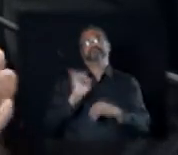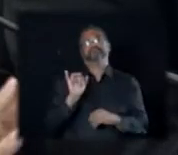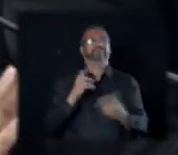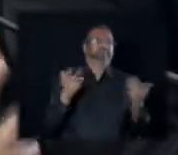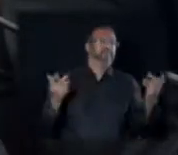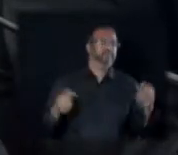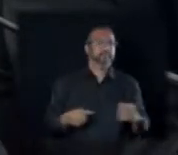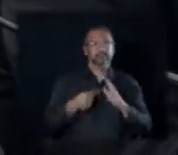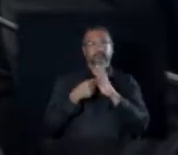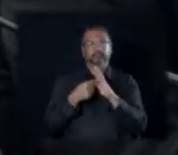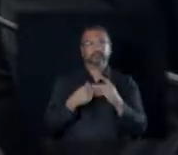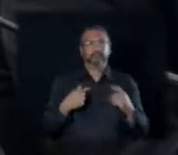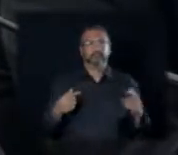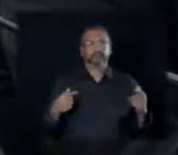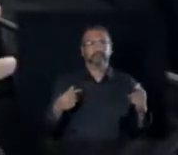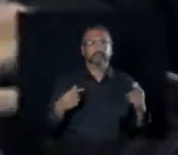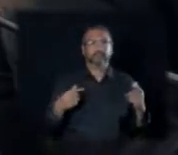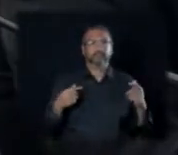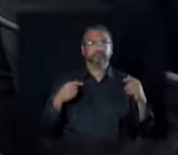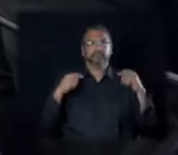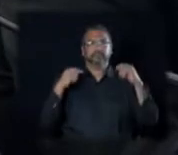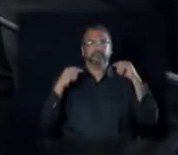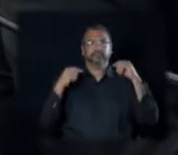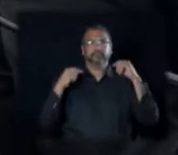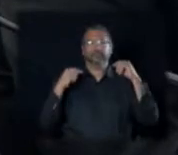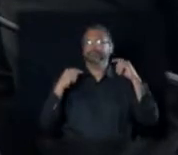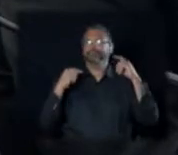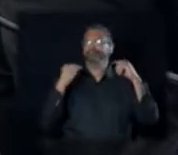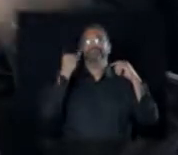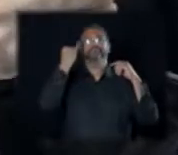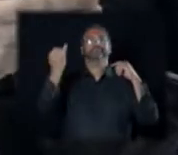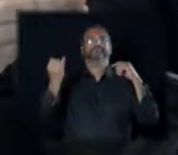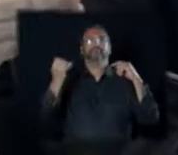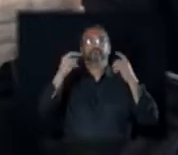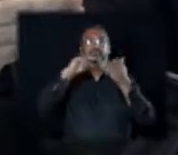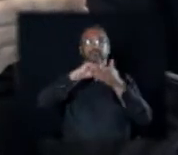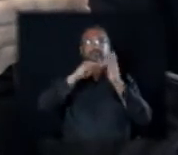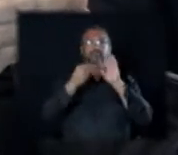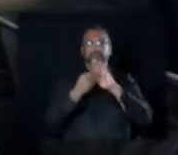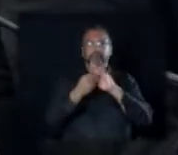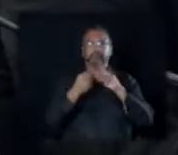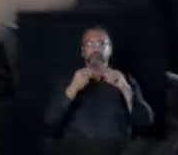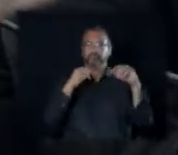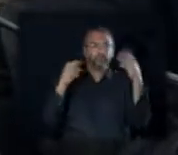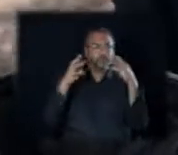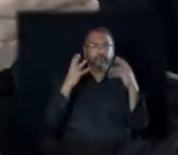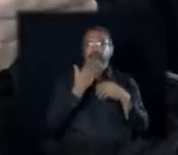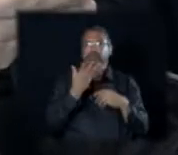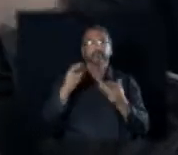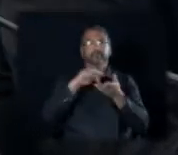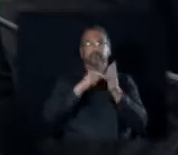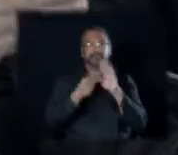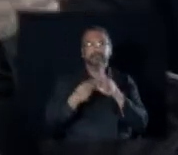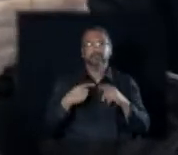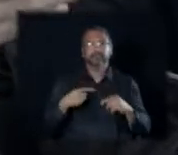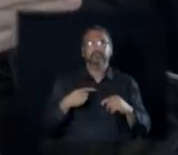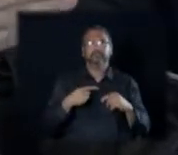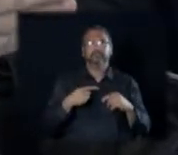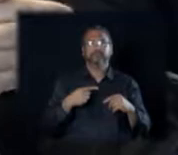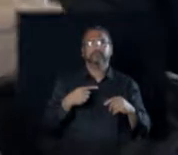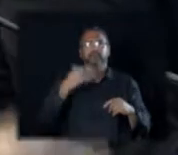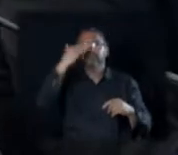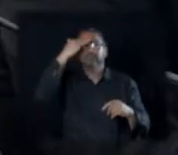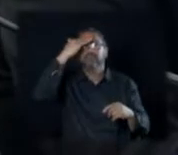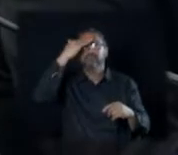Yo comparo esto con una neblina. Es una neblina que está junto al frente y usted